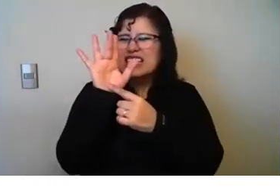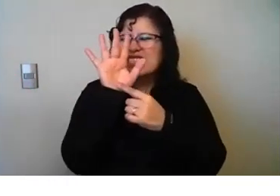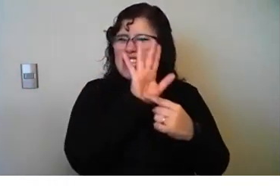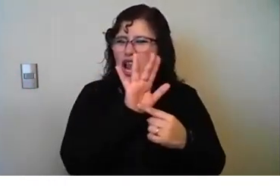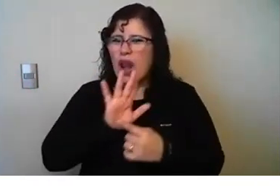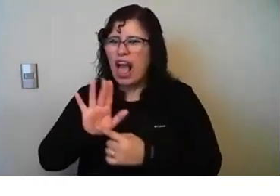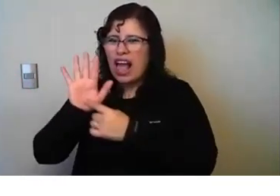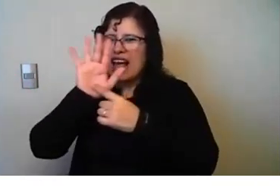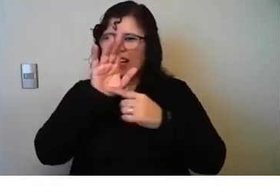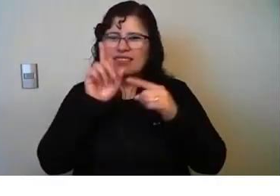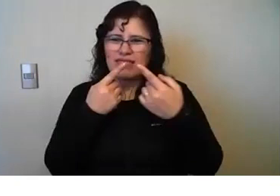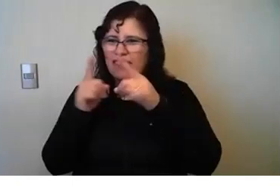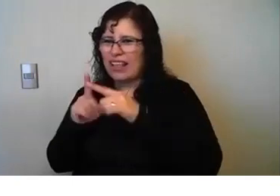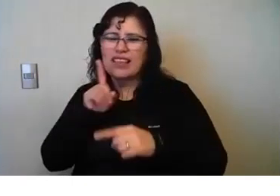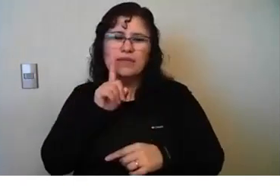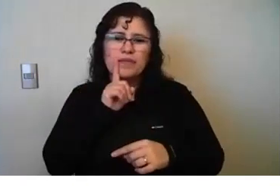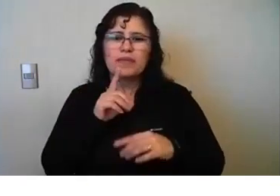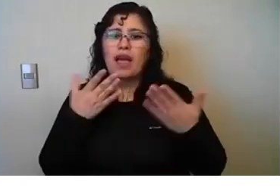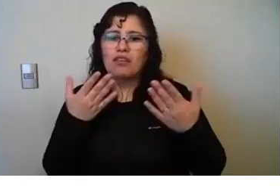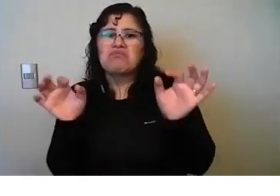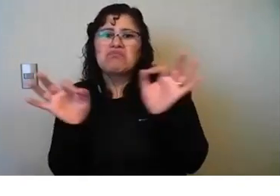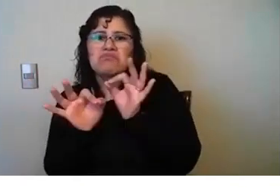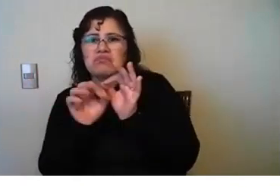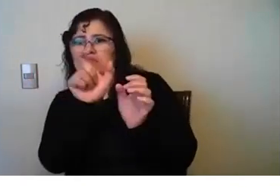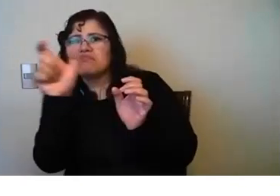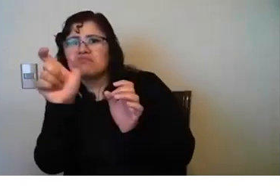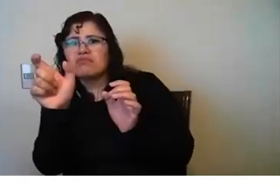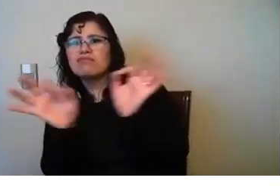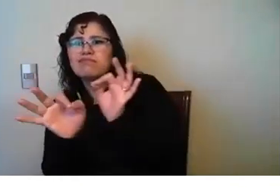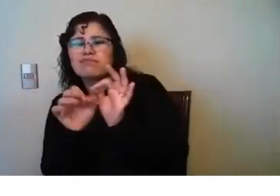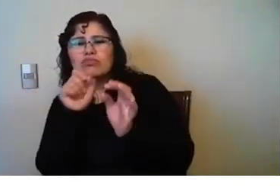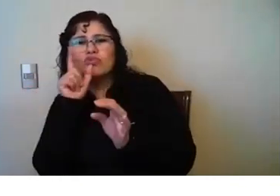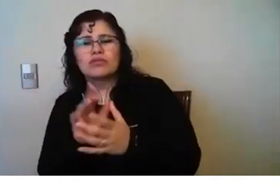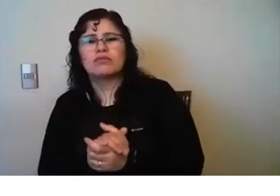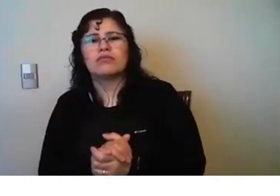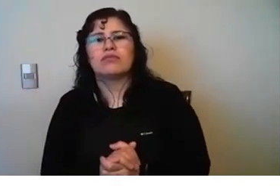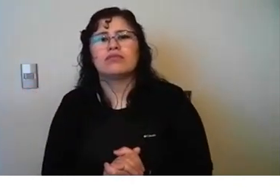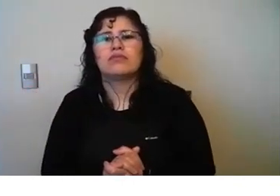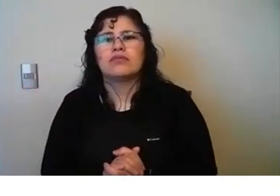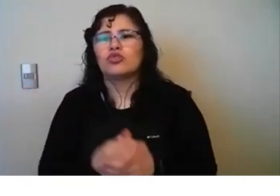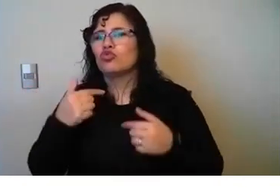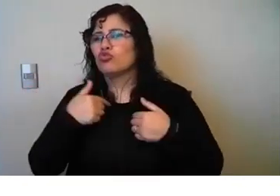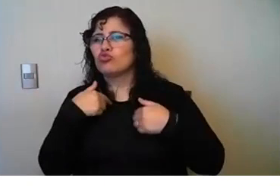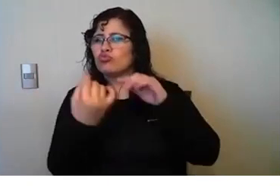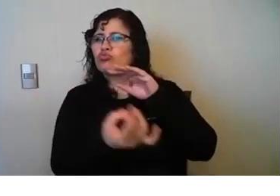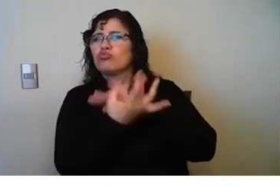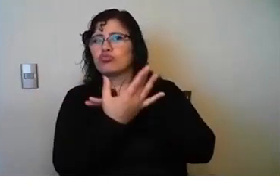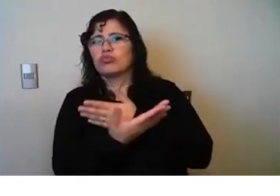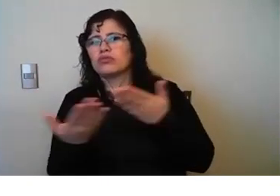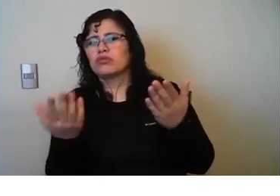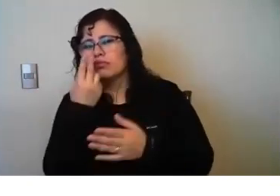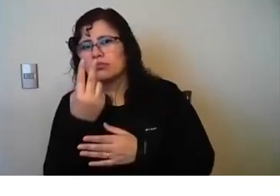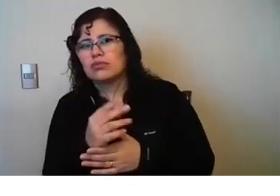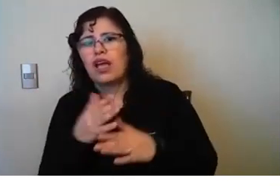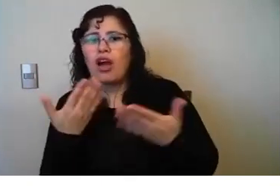y una definición para cada uno de ellos, ¿ya? Se los voy se los coloqué acá para que